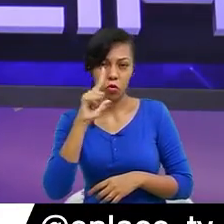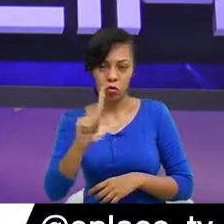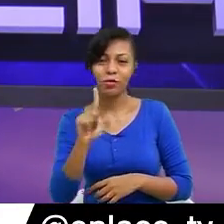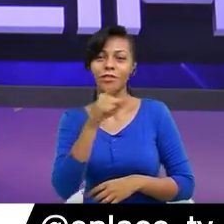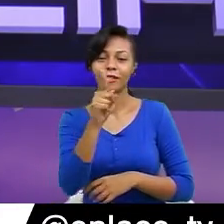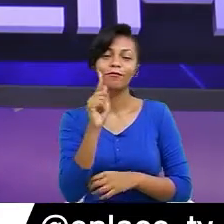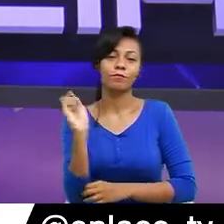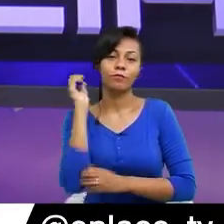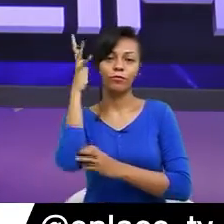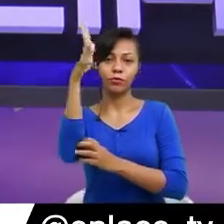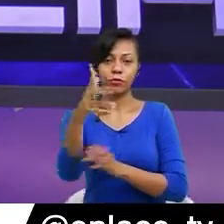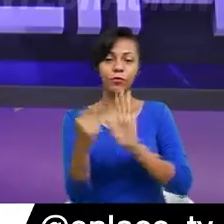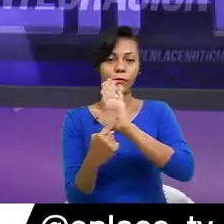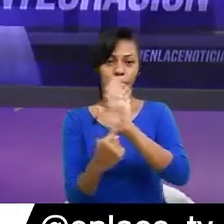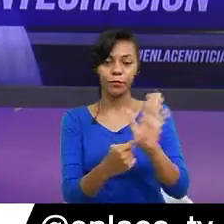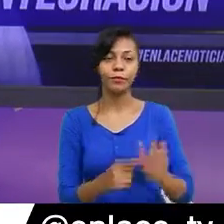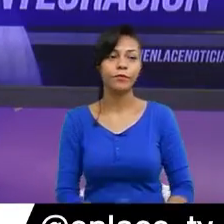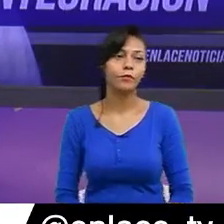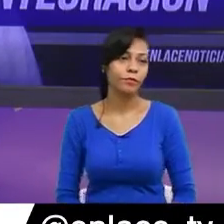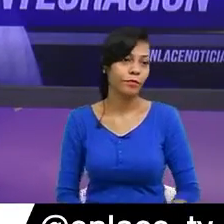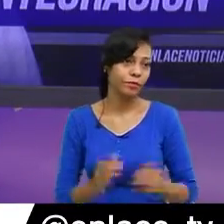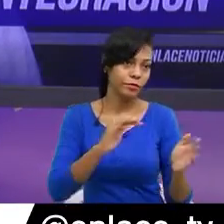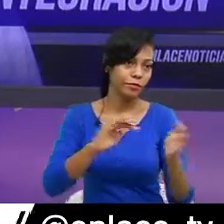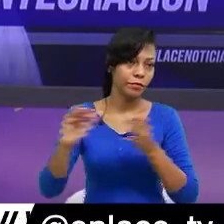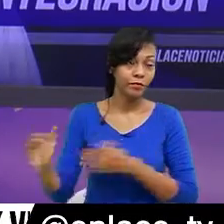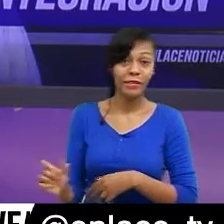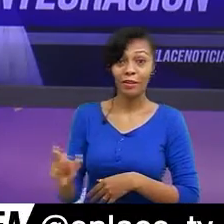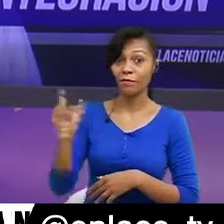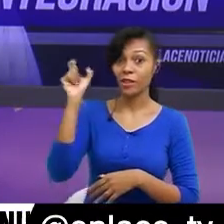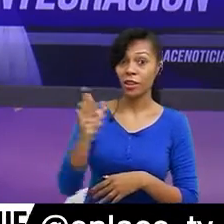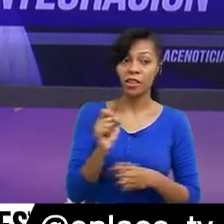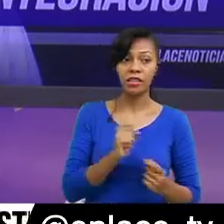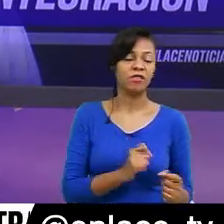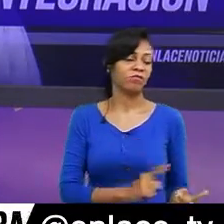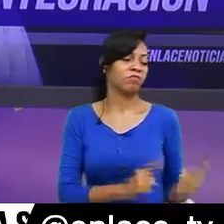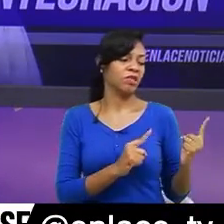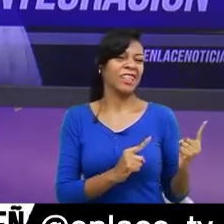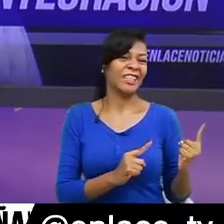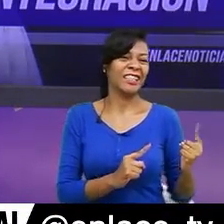Desmovilizado habla sobre su experiencia de reintegrado a la sociedad civil y de la